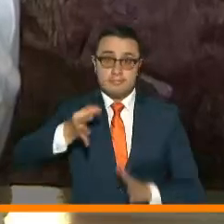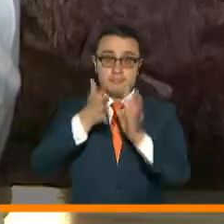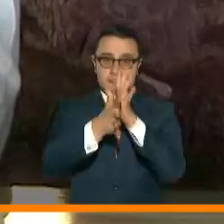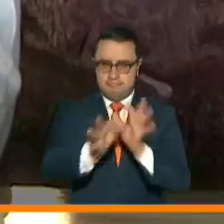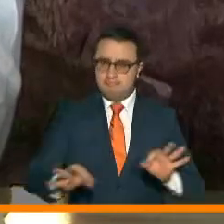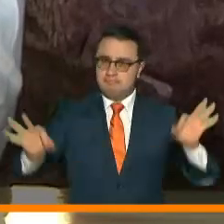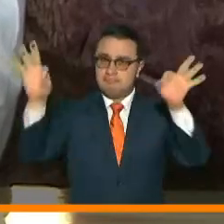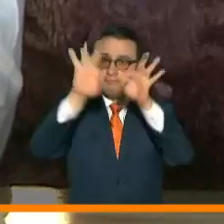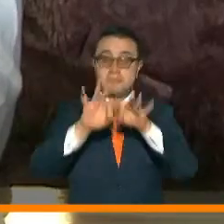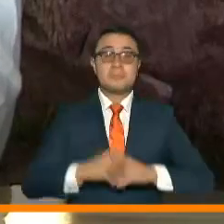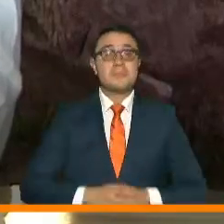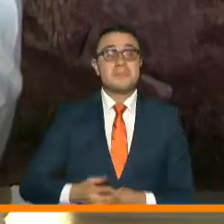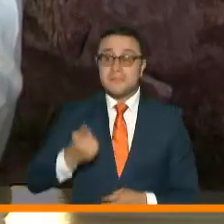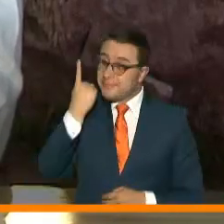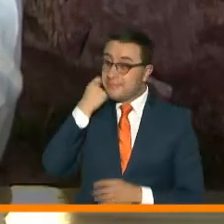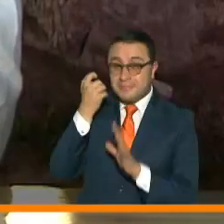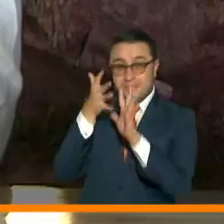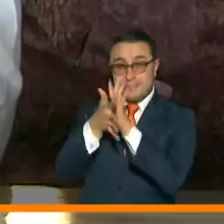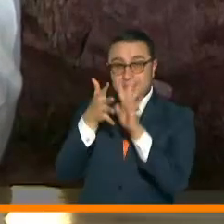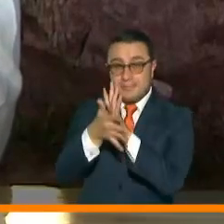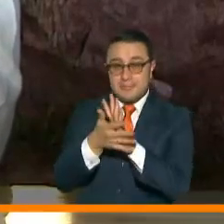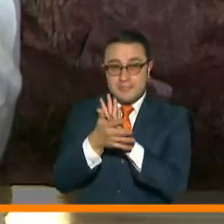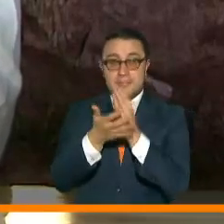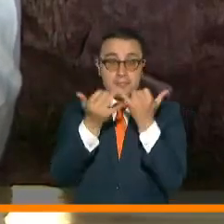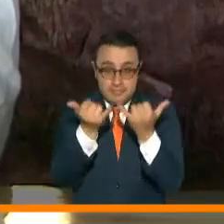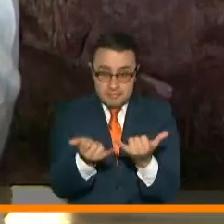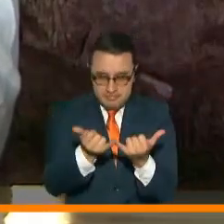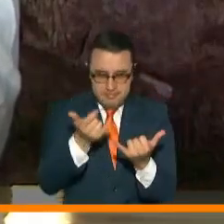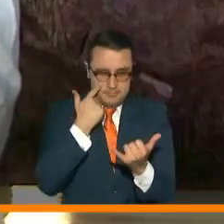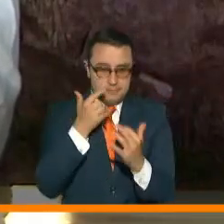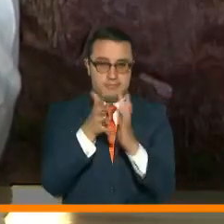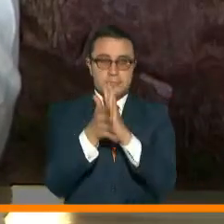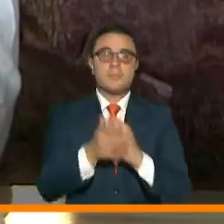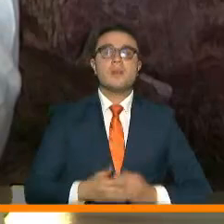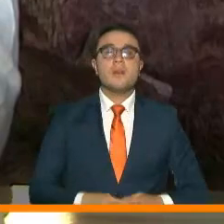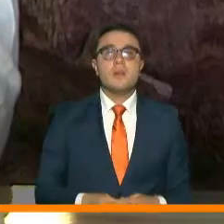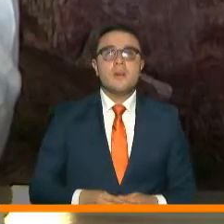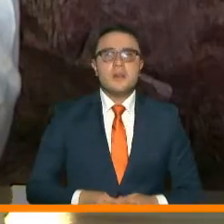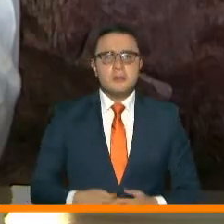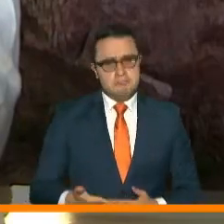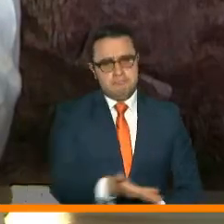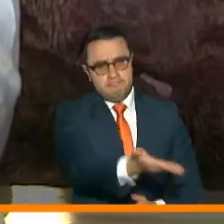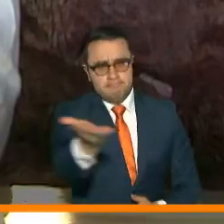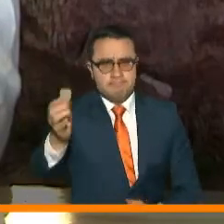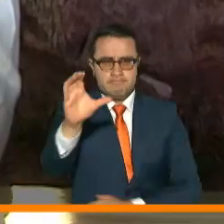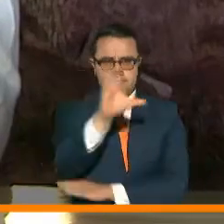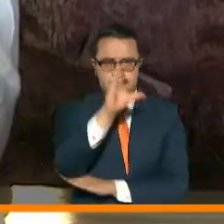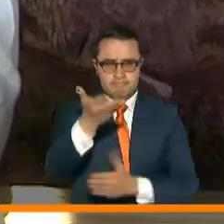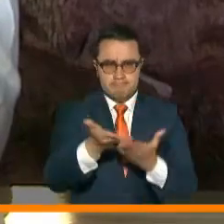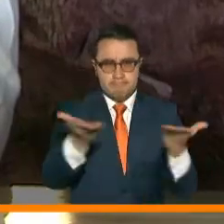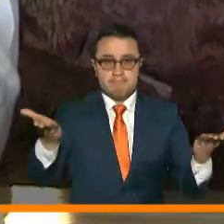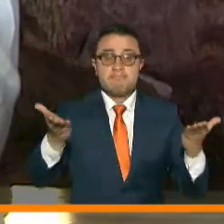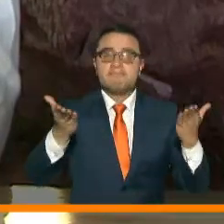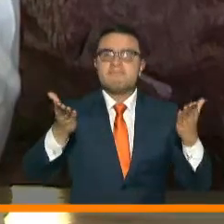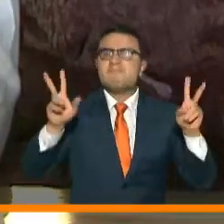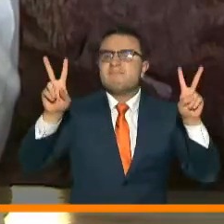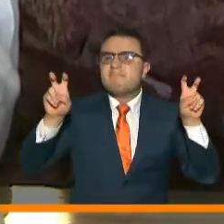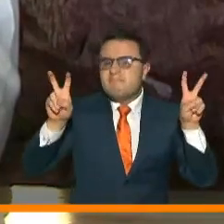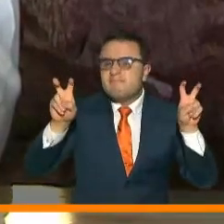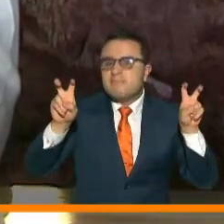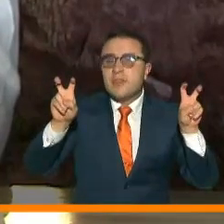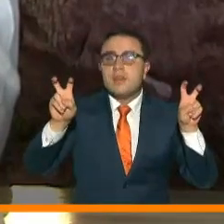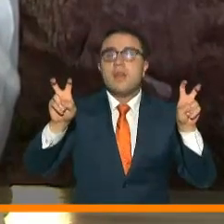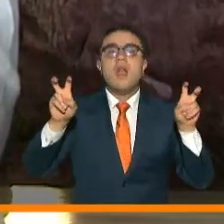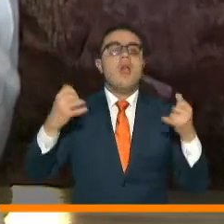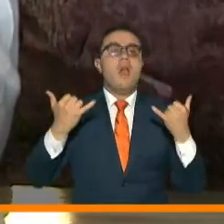Y como se los dije el día de ayer, queremos hoy hablarle a todos los colombianos sobre decisiones